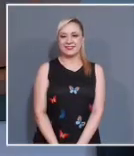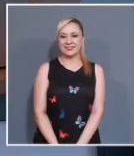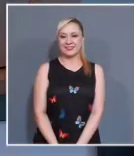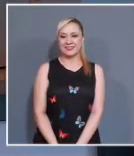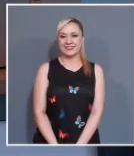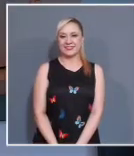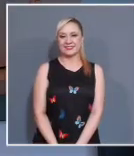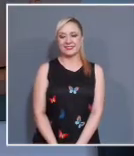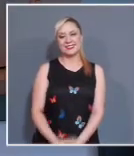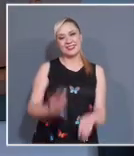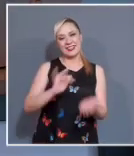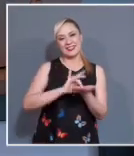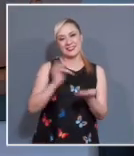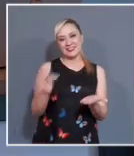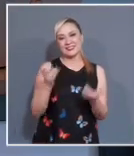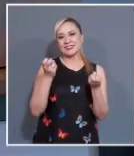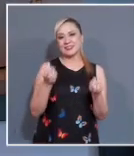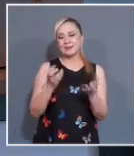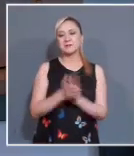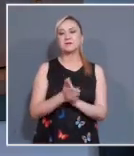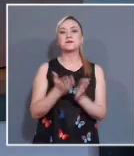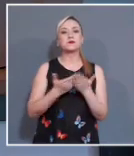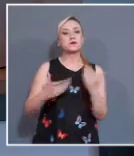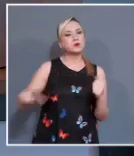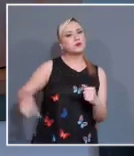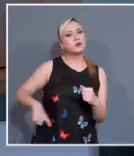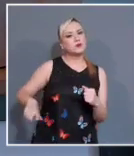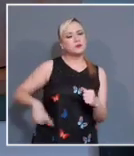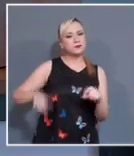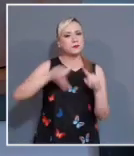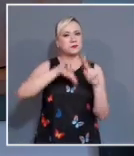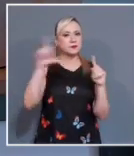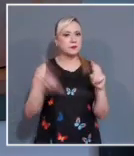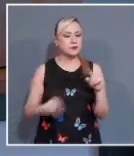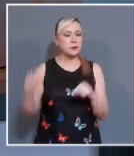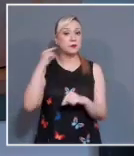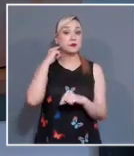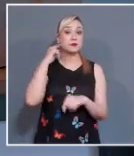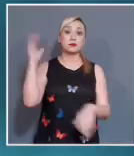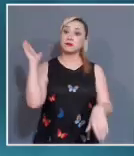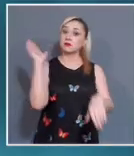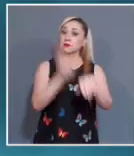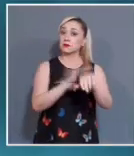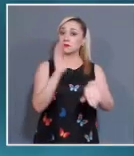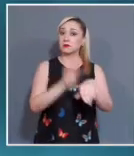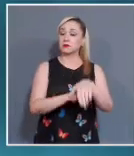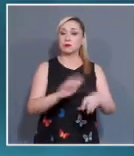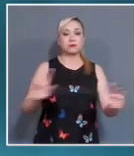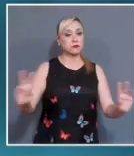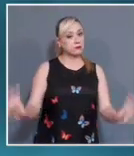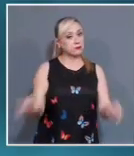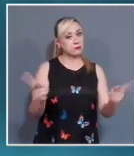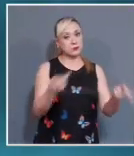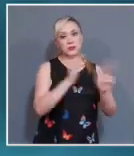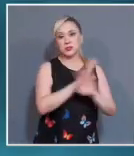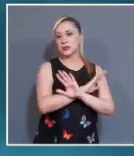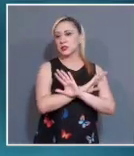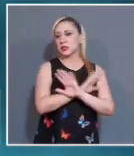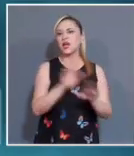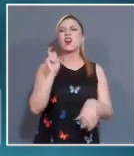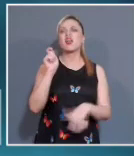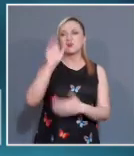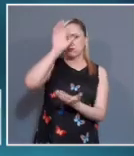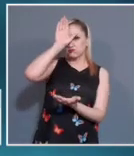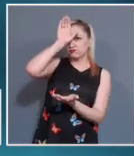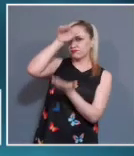Gracias, Rosy. El gobierno federal emitió un ultimátum para la venta de bienes de Mexicana de Aviación, a más tardar, dice, el